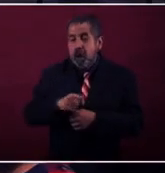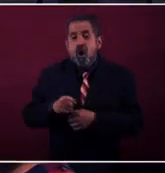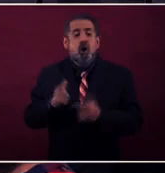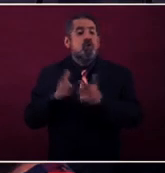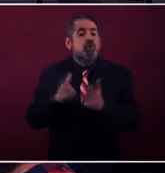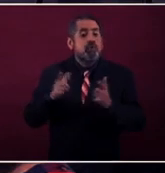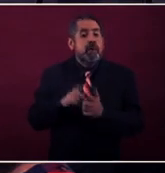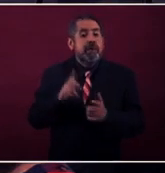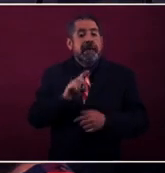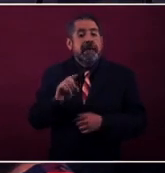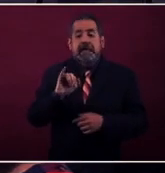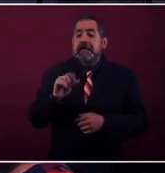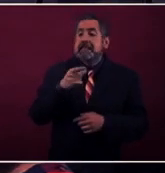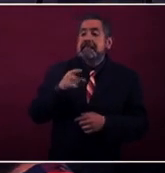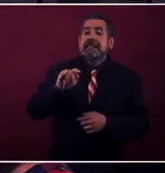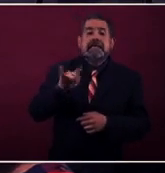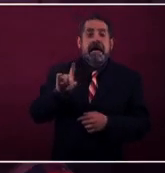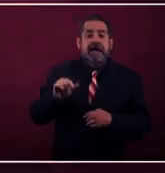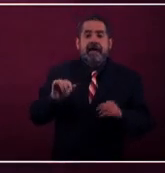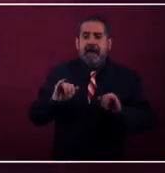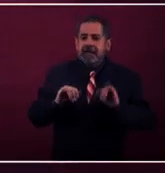Eso es lo que están